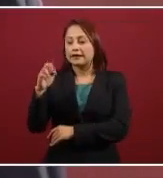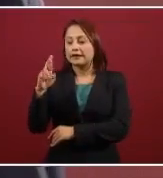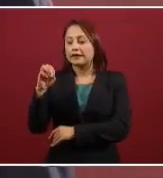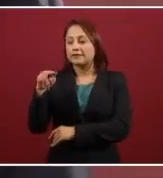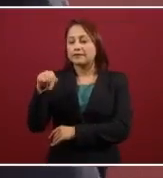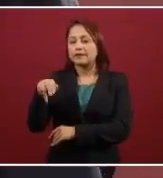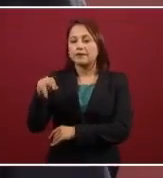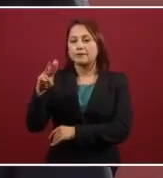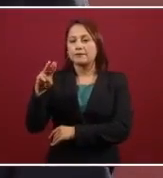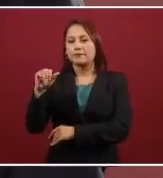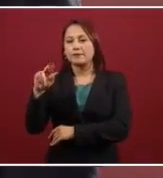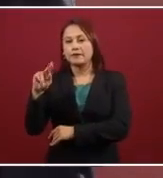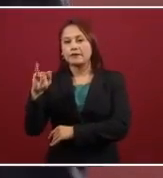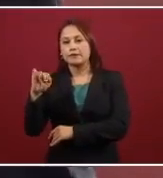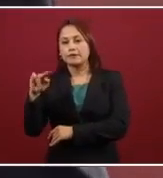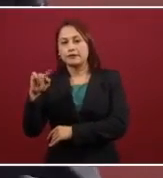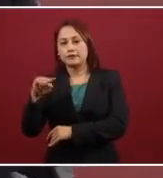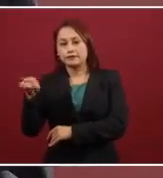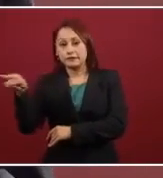Pues